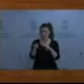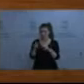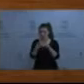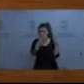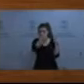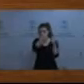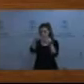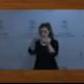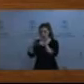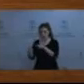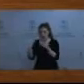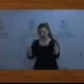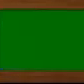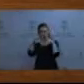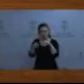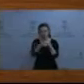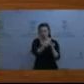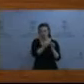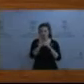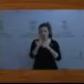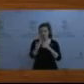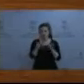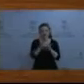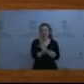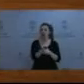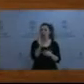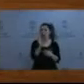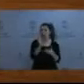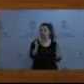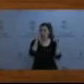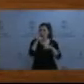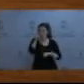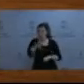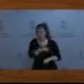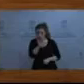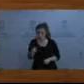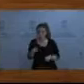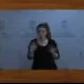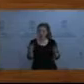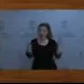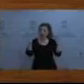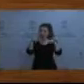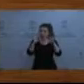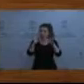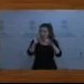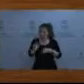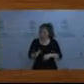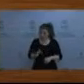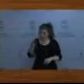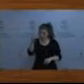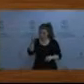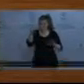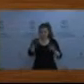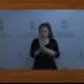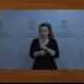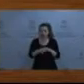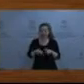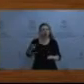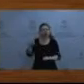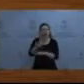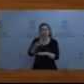acuerdo unánime en algo, algo bueno tendrá ese acuerdo. Y ese acuerdo, además, respeta todas las